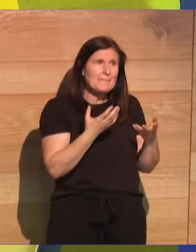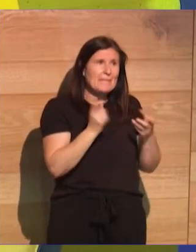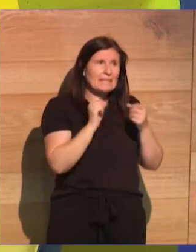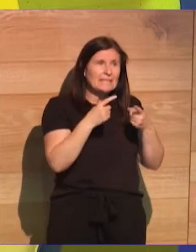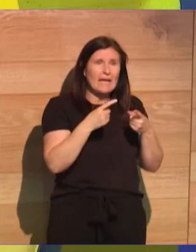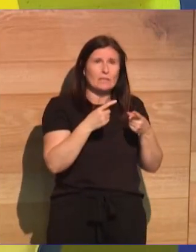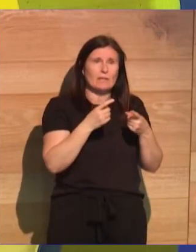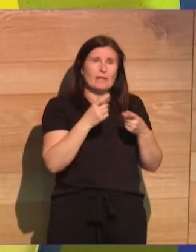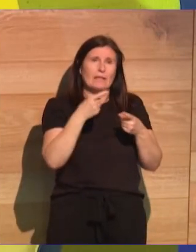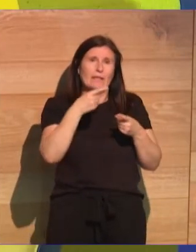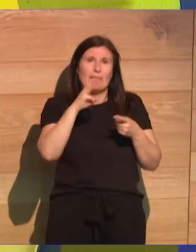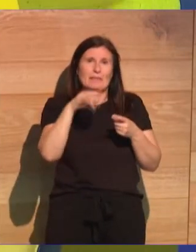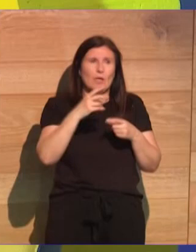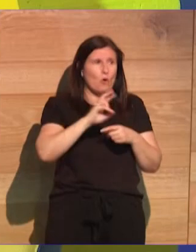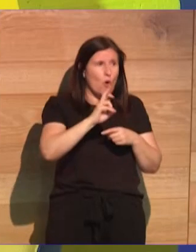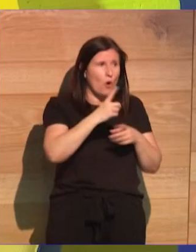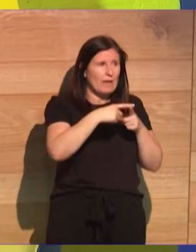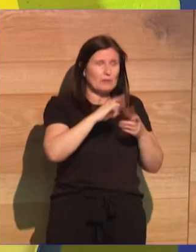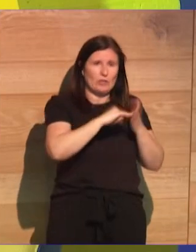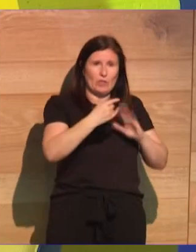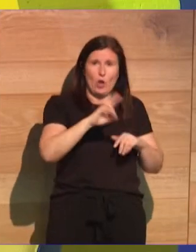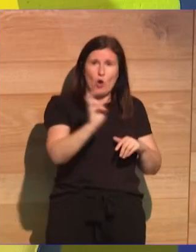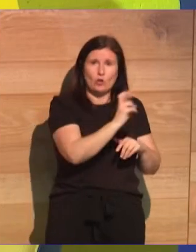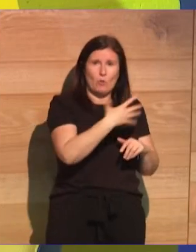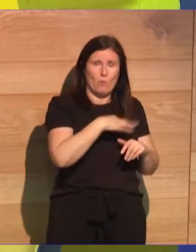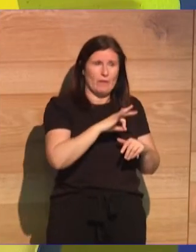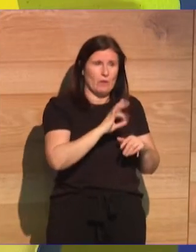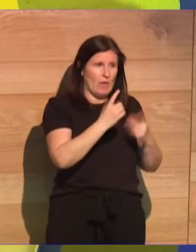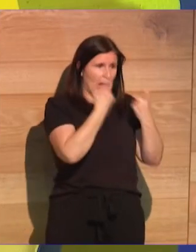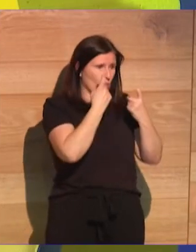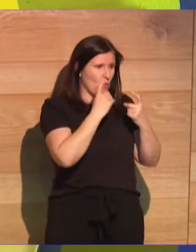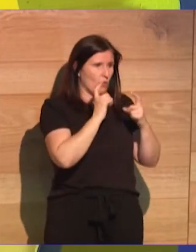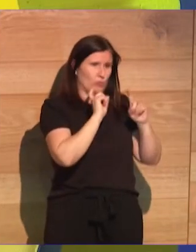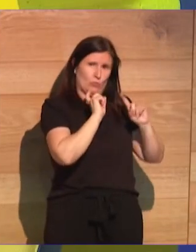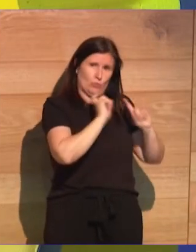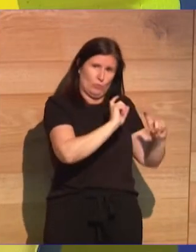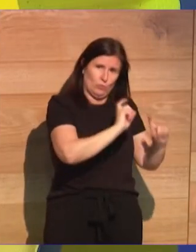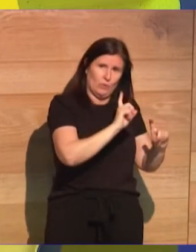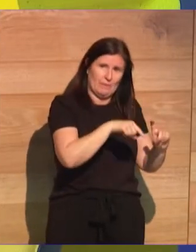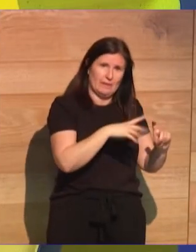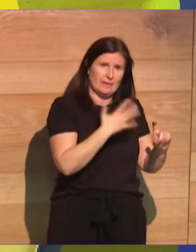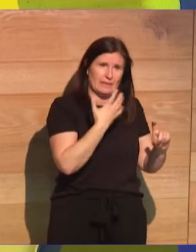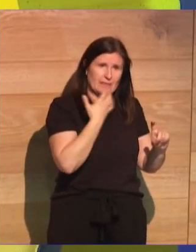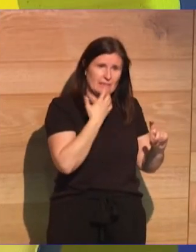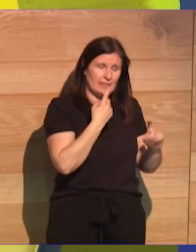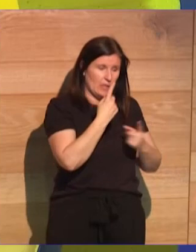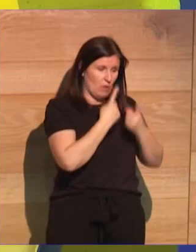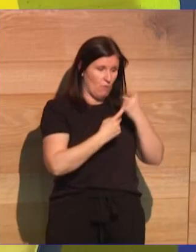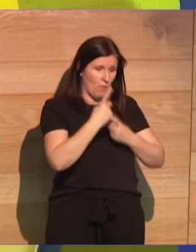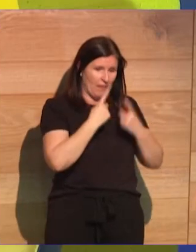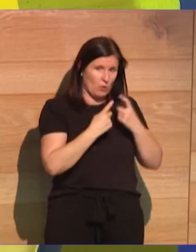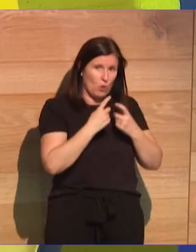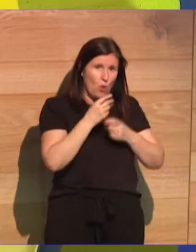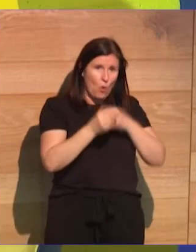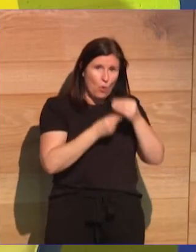de elementos que tenemos que educar a los jóvenes. Entonces, claro, si tú no sabes utilizar la información con una